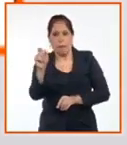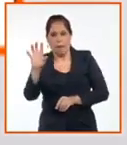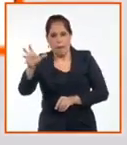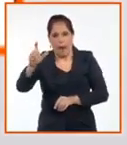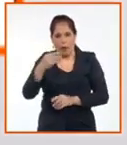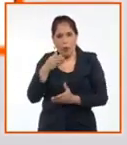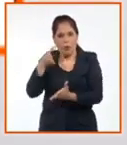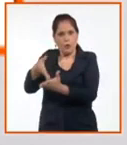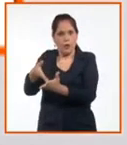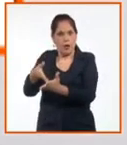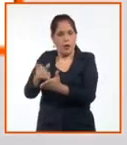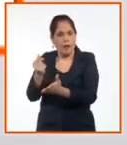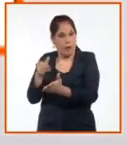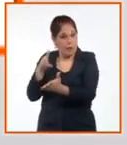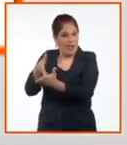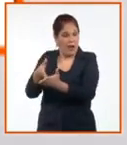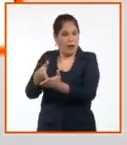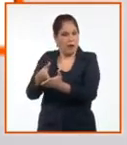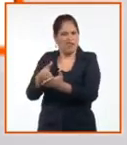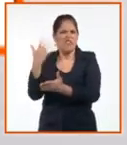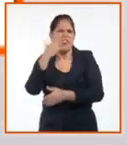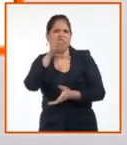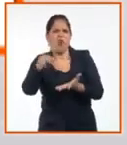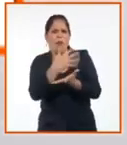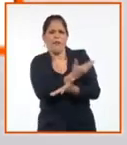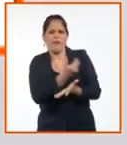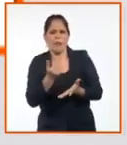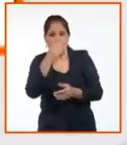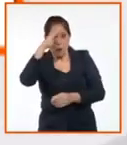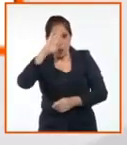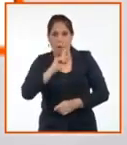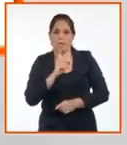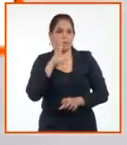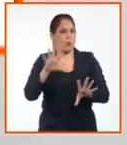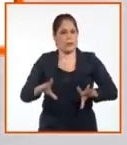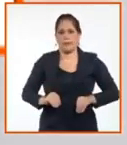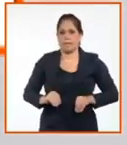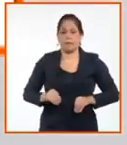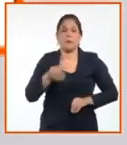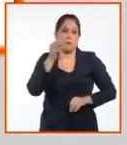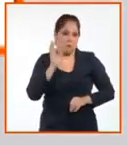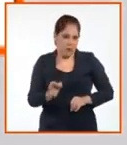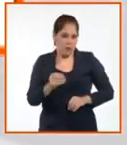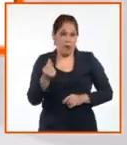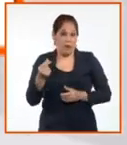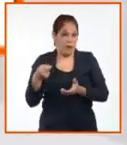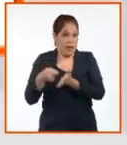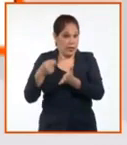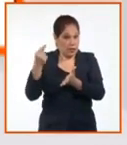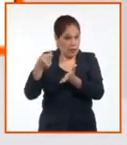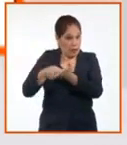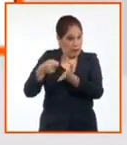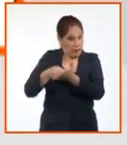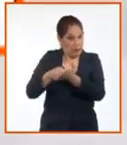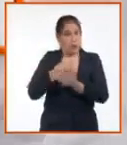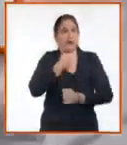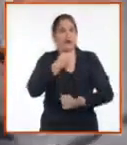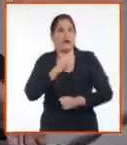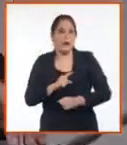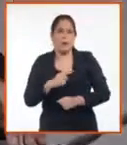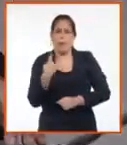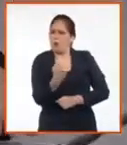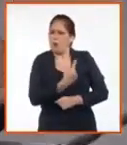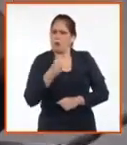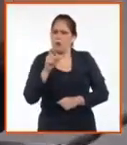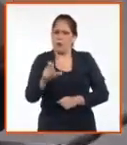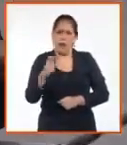llegue es dinero en el tema de financiamiento voy a poner un ejemplo nosotros final